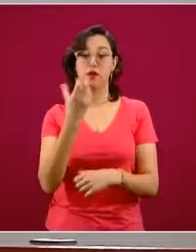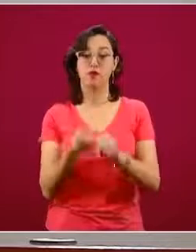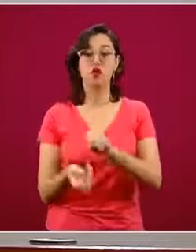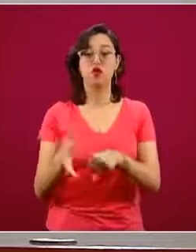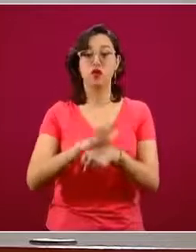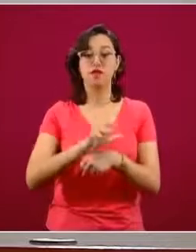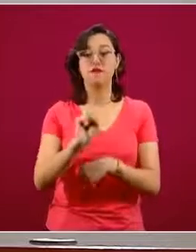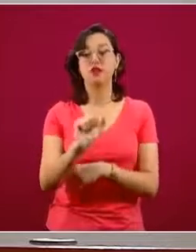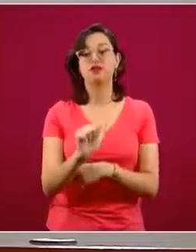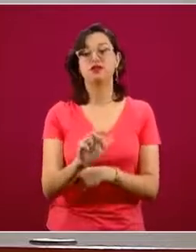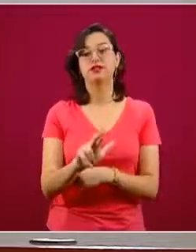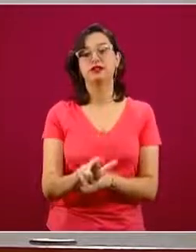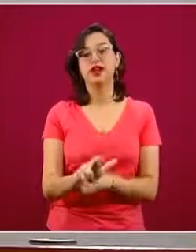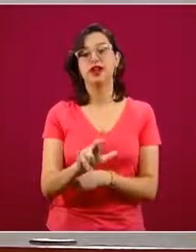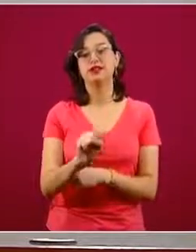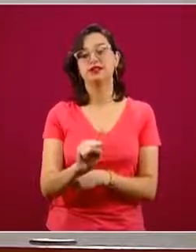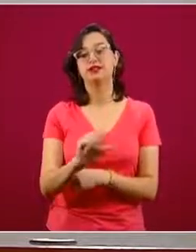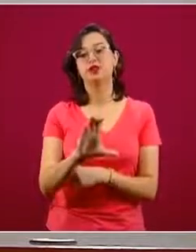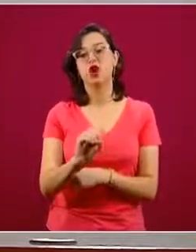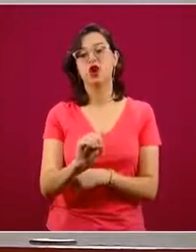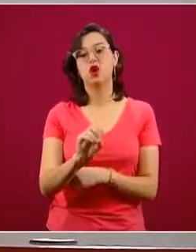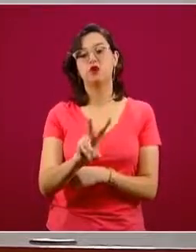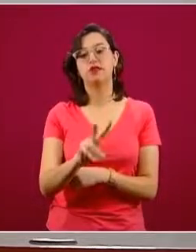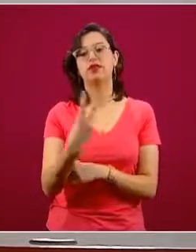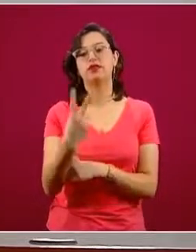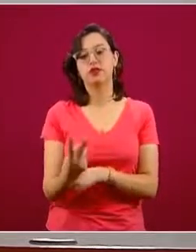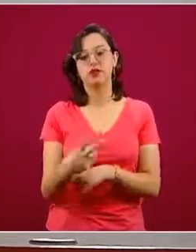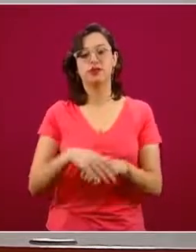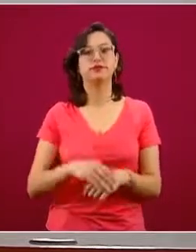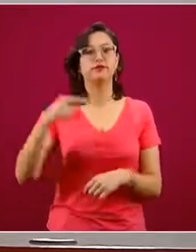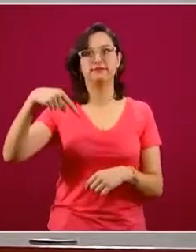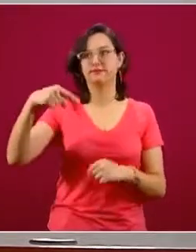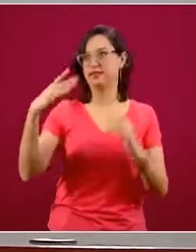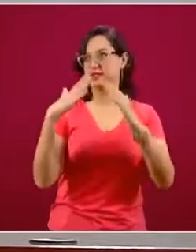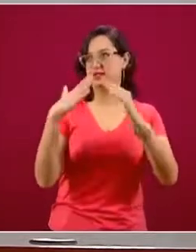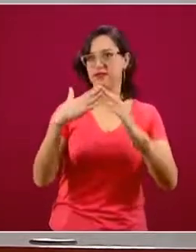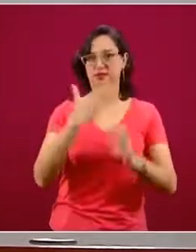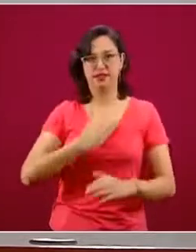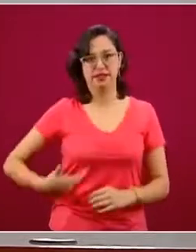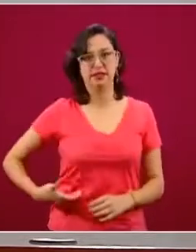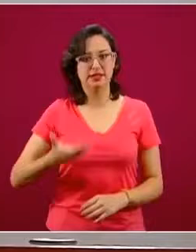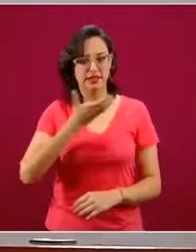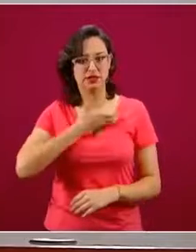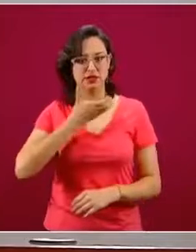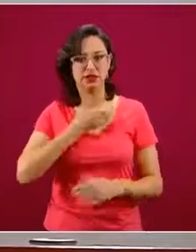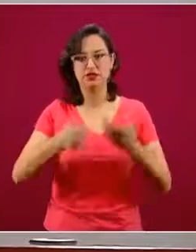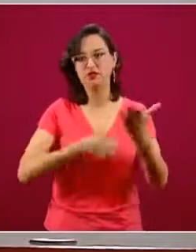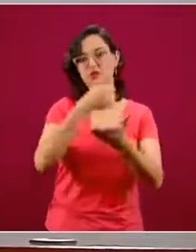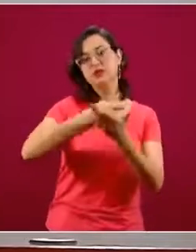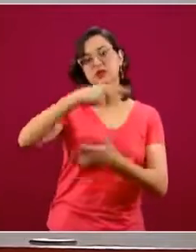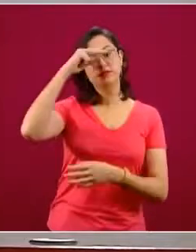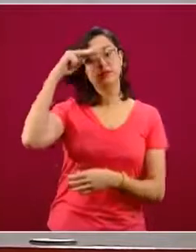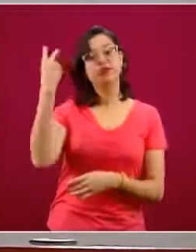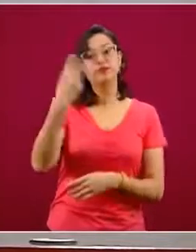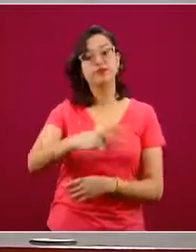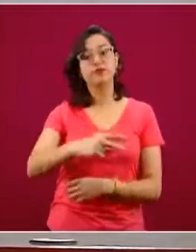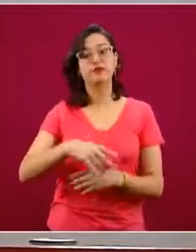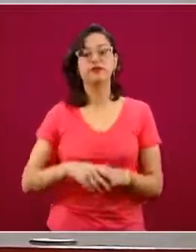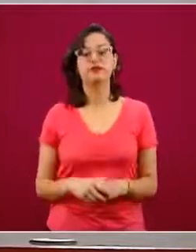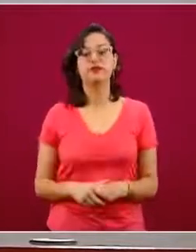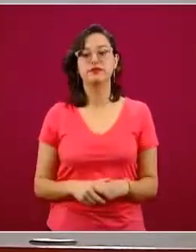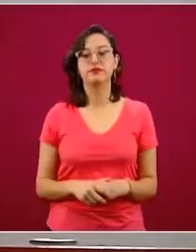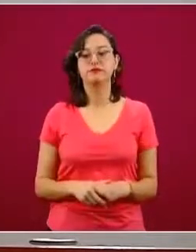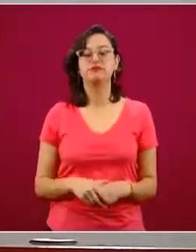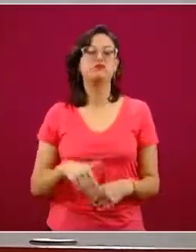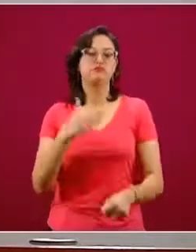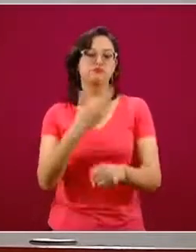coronavirus SARS-CoV-2. Estamos en el Palacio Nacional de México, en la Ciudad de México, y hoy vamos a enfocarnos en